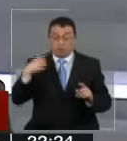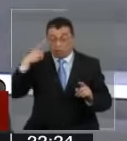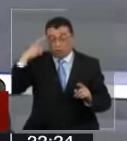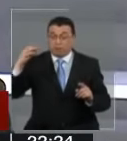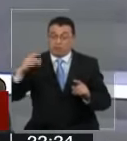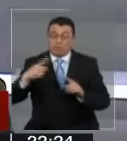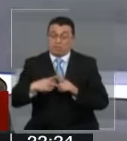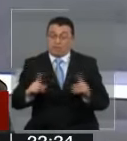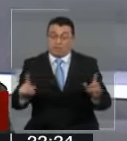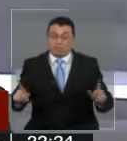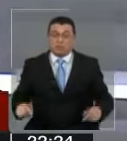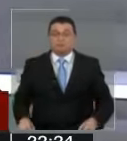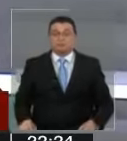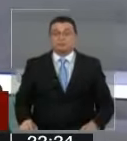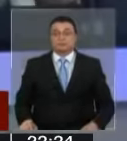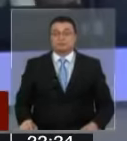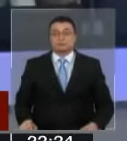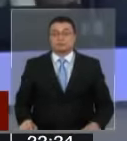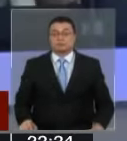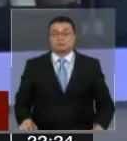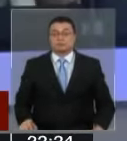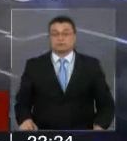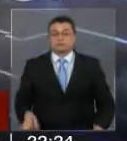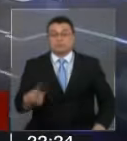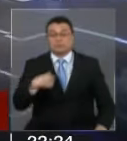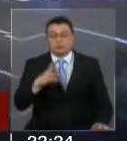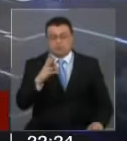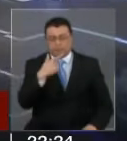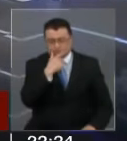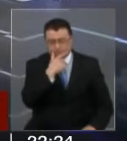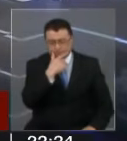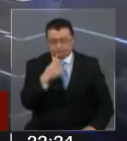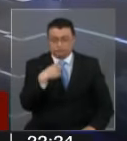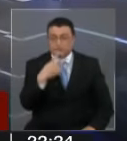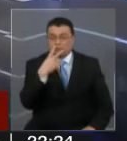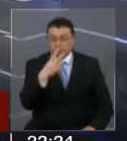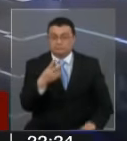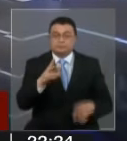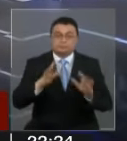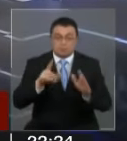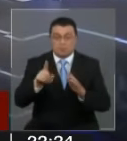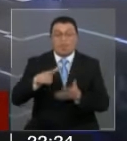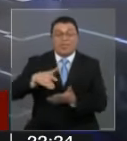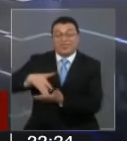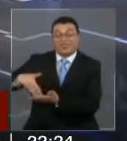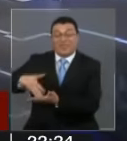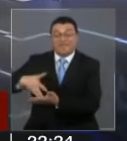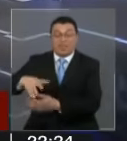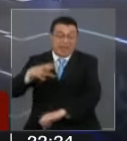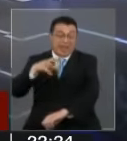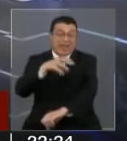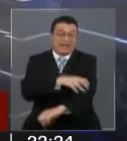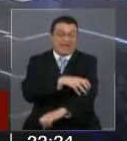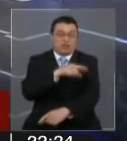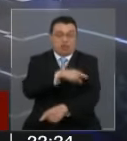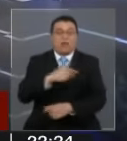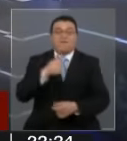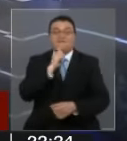y podemos disentir en eso. Yo intuyo, muy breve, Alberto, yo intuyo que hay una cuestión más bien de debilidad regional, de una falta de autonomía,